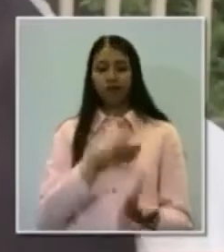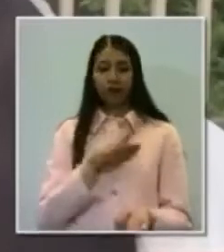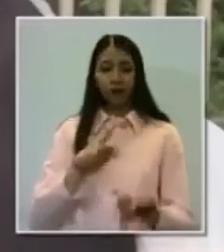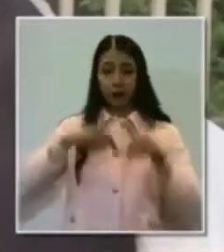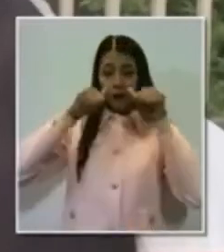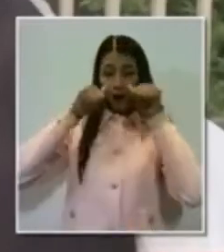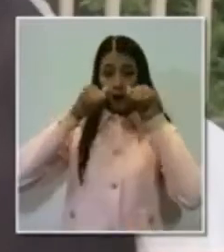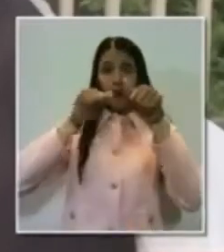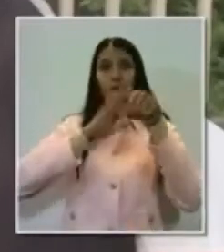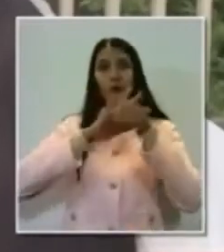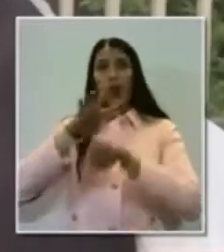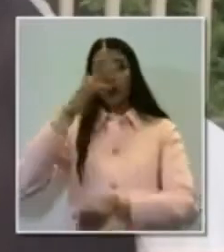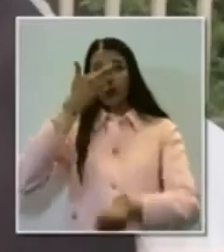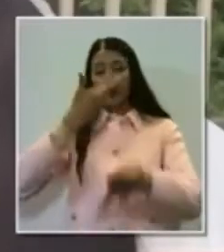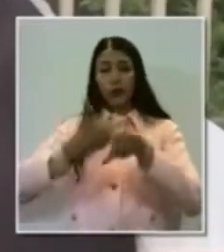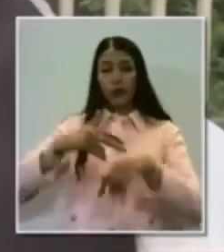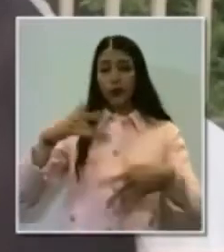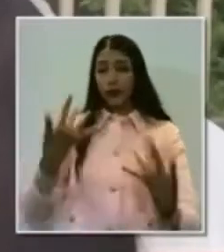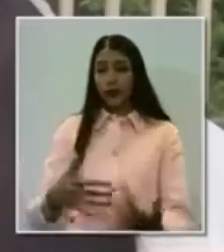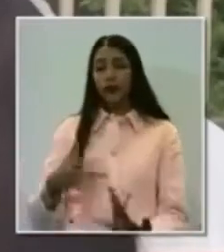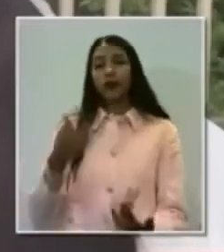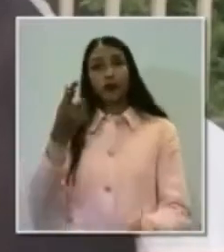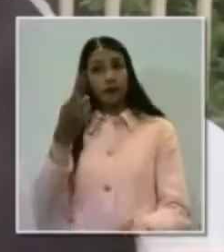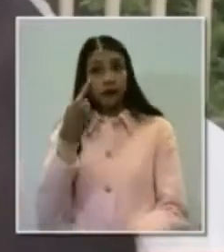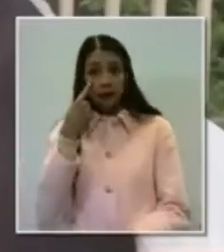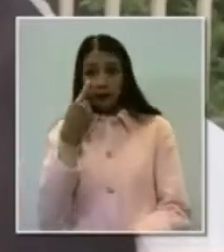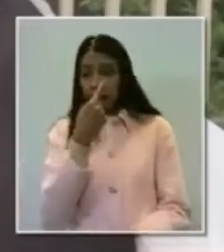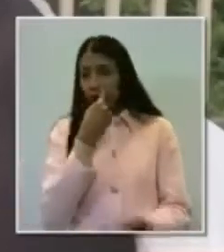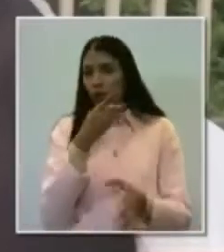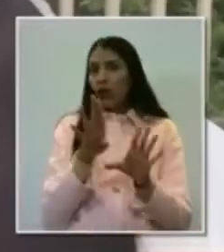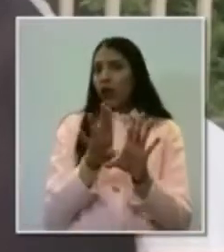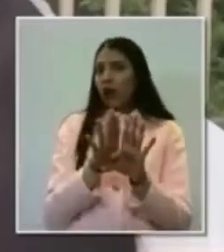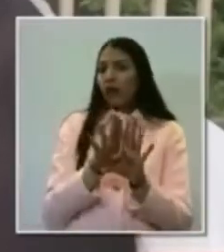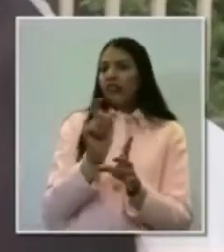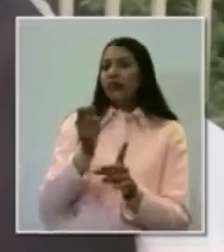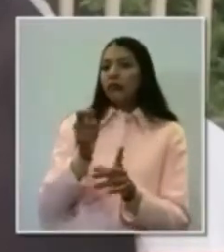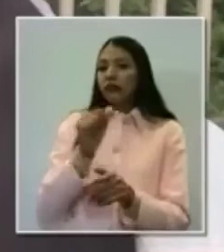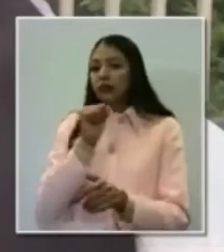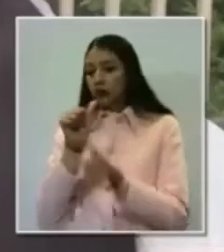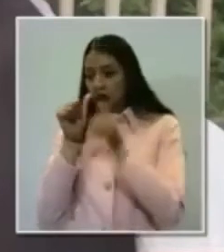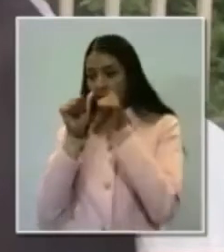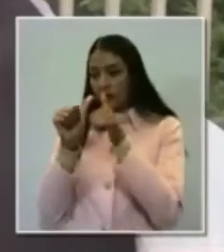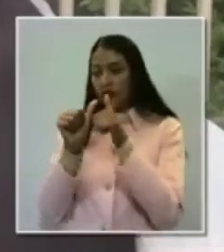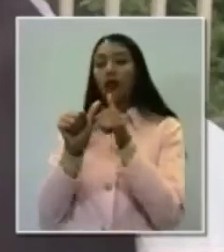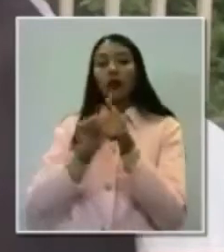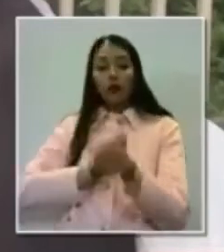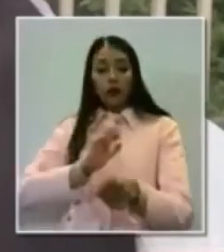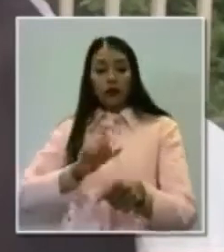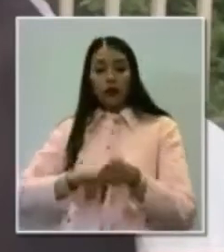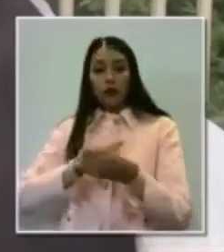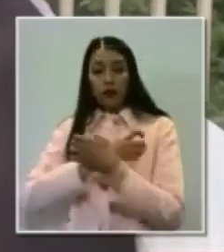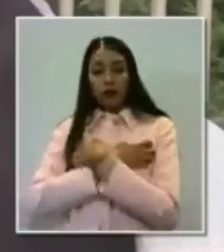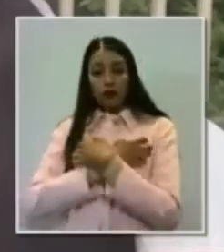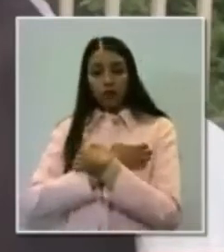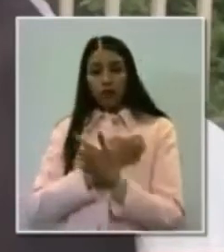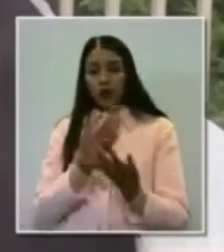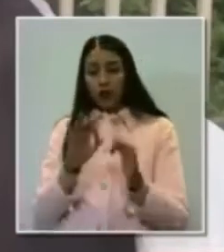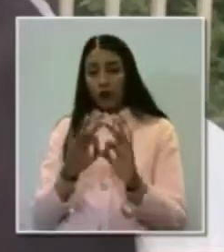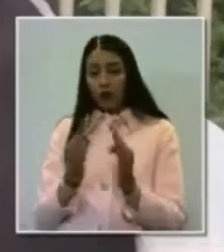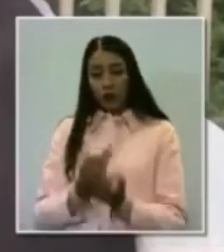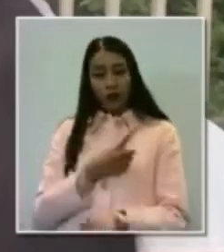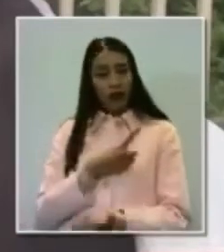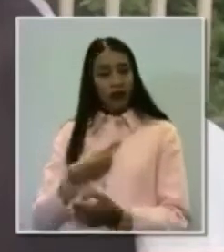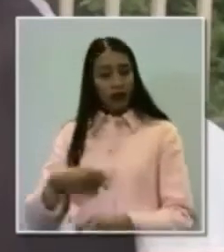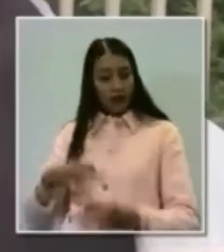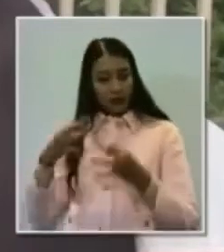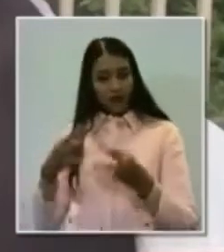ser atendidos con una gran responsabilidad. Imagínense lo que significa el no atender educación especial de la manera que tiene que ser